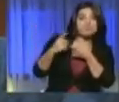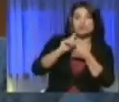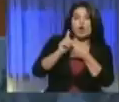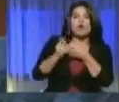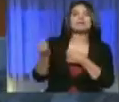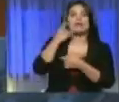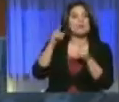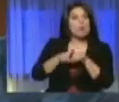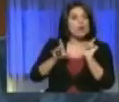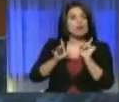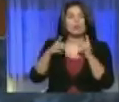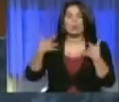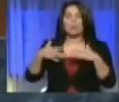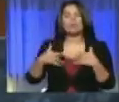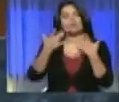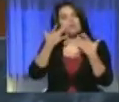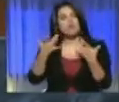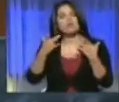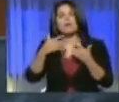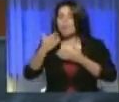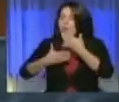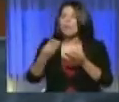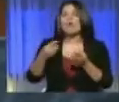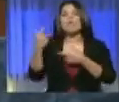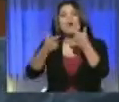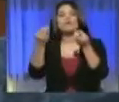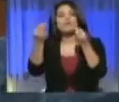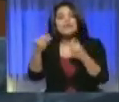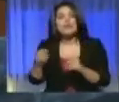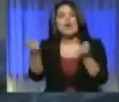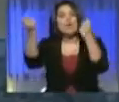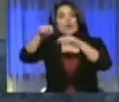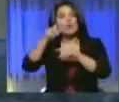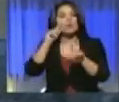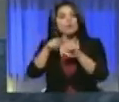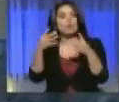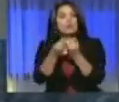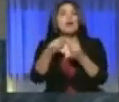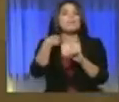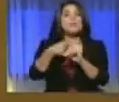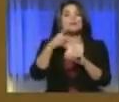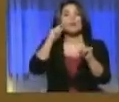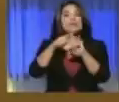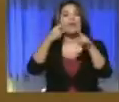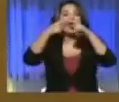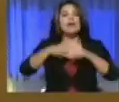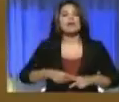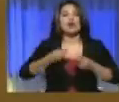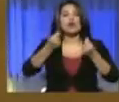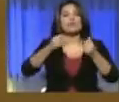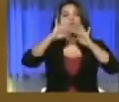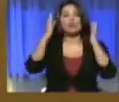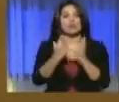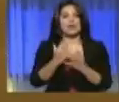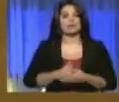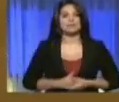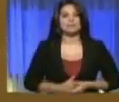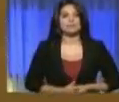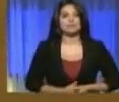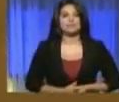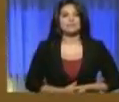precios de equilibrio del petróleo, no solamente en base al petróleo, sino en la economía mundial, presidente.